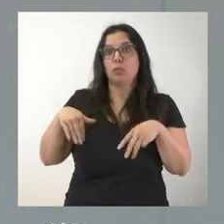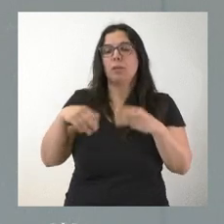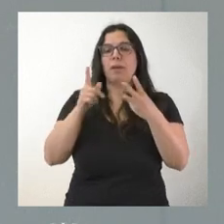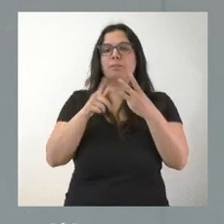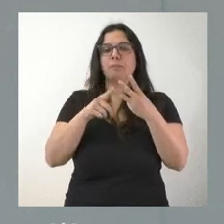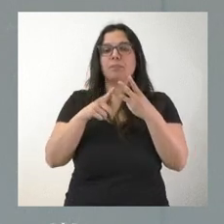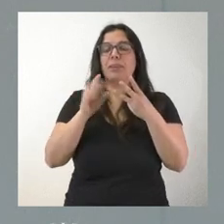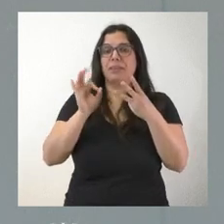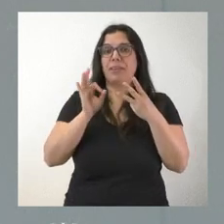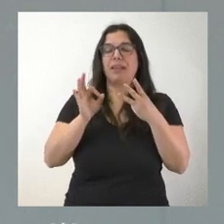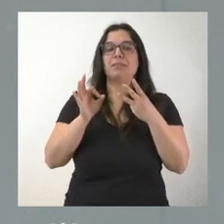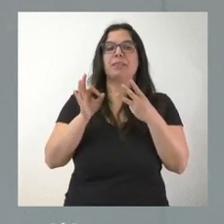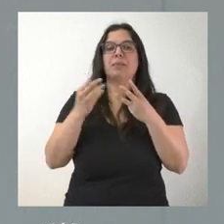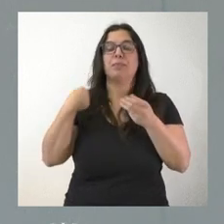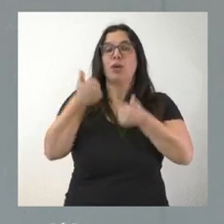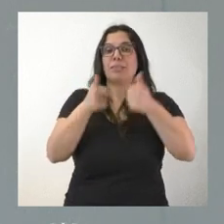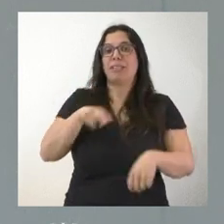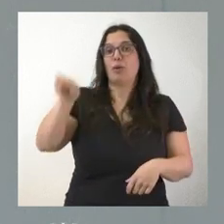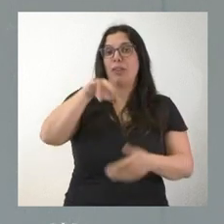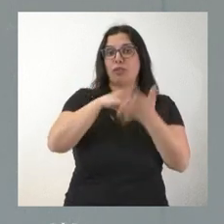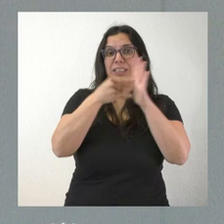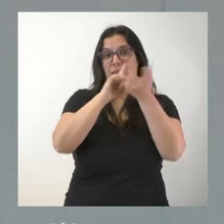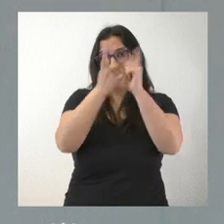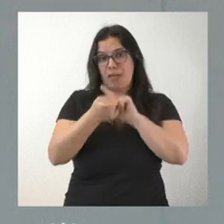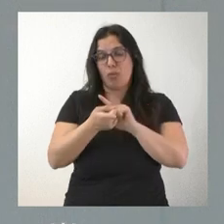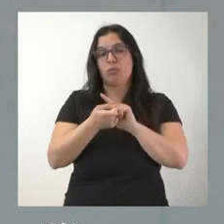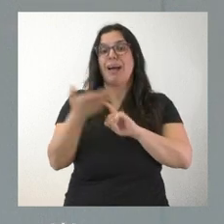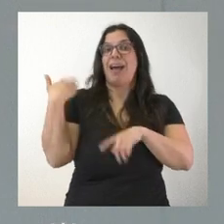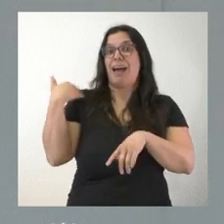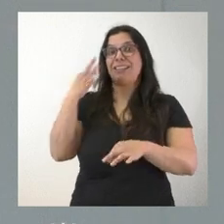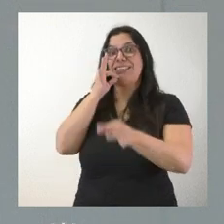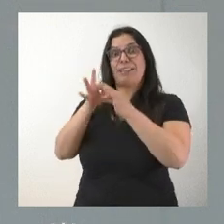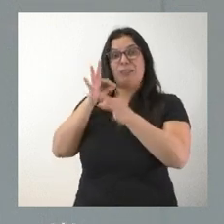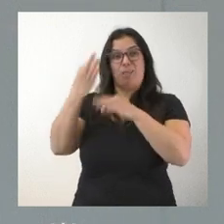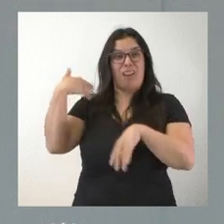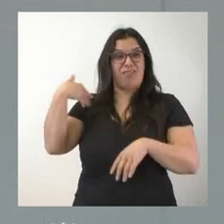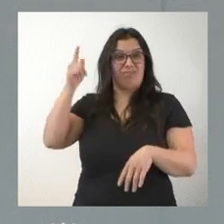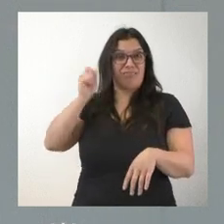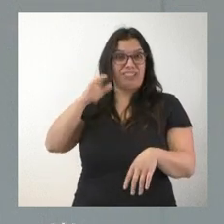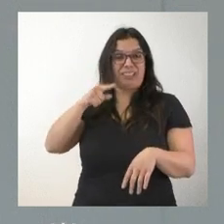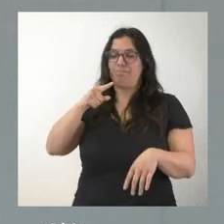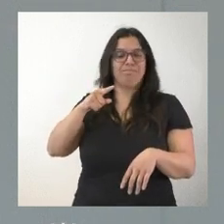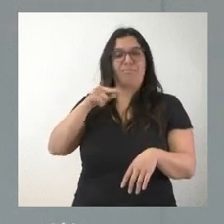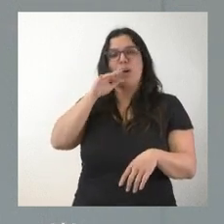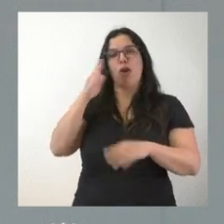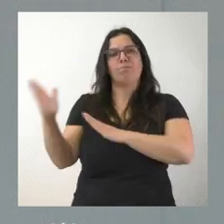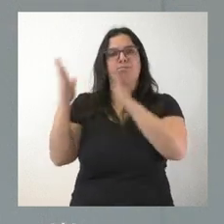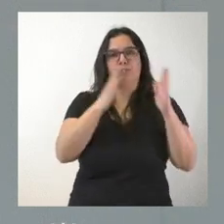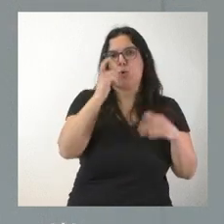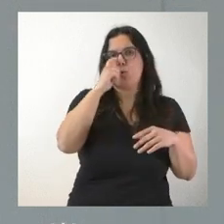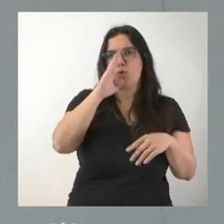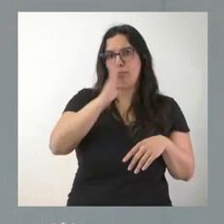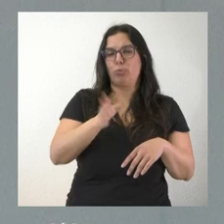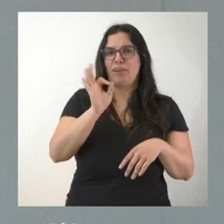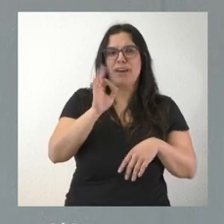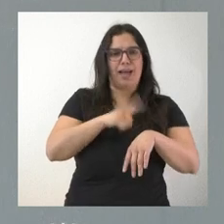sistema del examen de recuperación que ya no es en el mes de septiembre como era habitual sino inmediatamente en el mes de junio hay